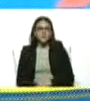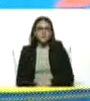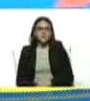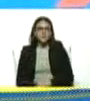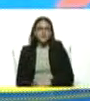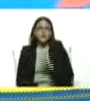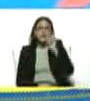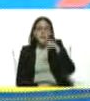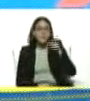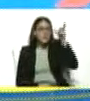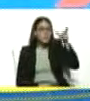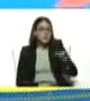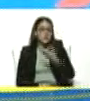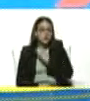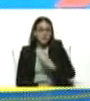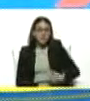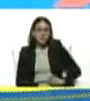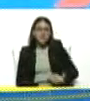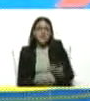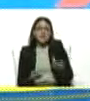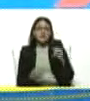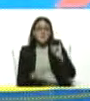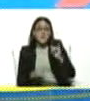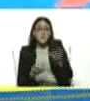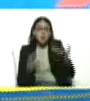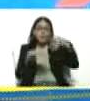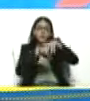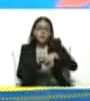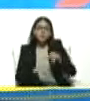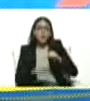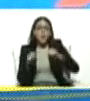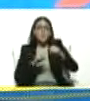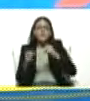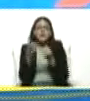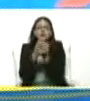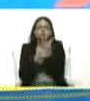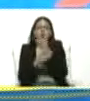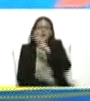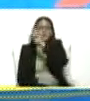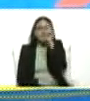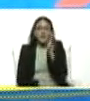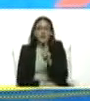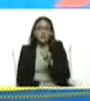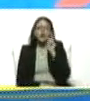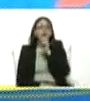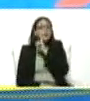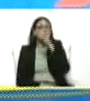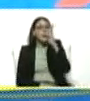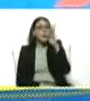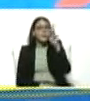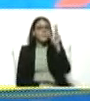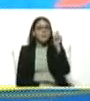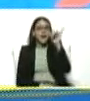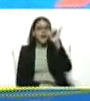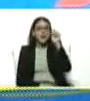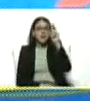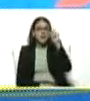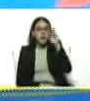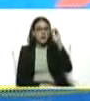También está el presidente de la Fundación Monumento Flor de Venezuela, Brian Osmel Vargas,